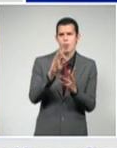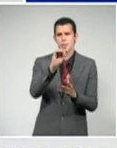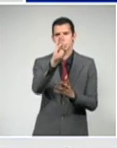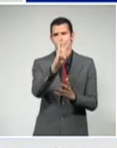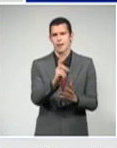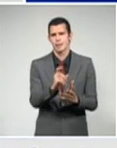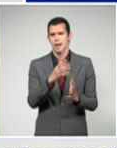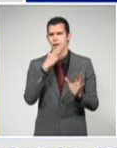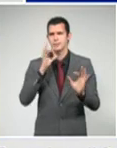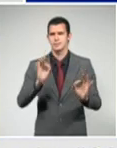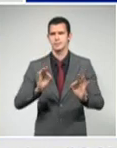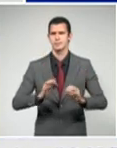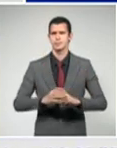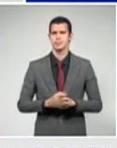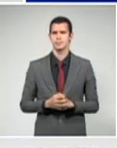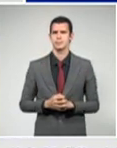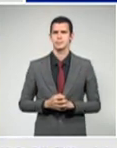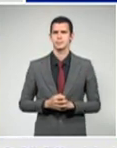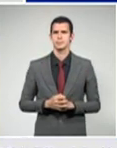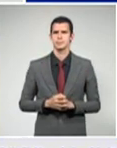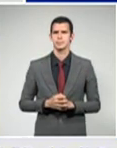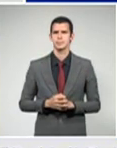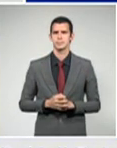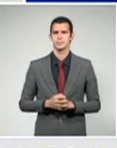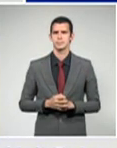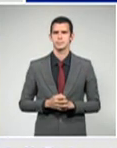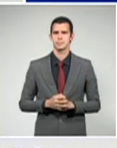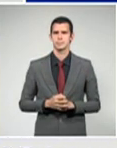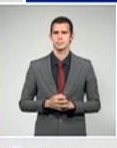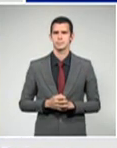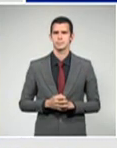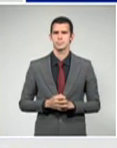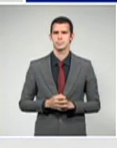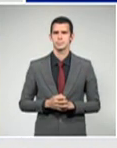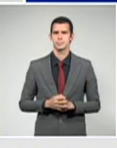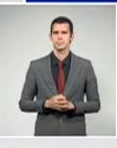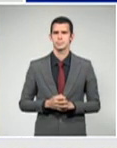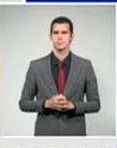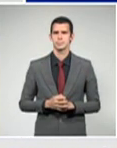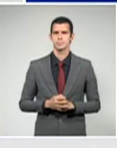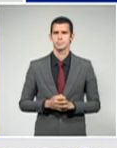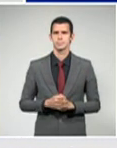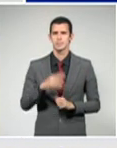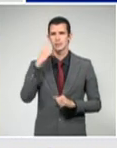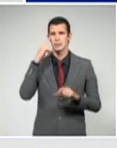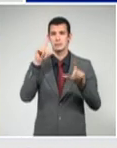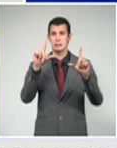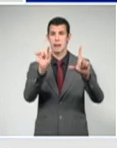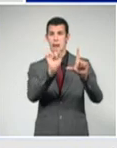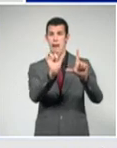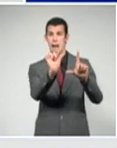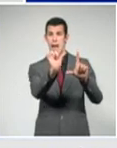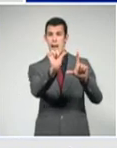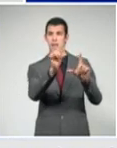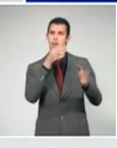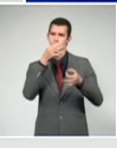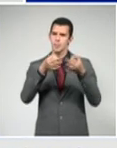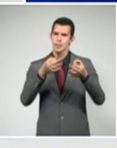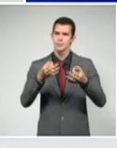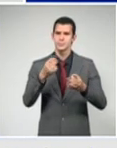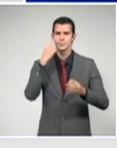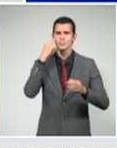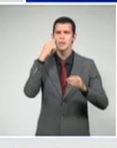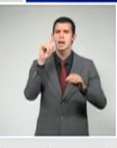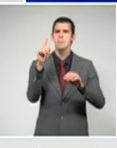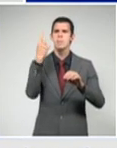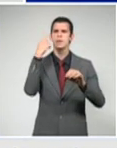explicar porque no se ve mucho, la primera curva es la estimación de los casos confirmados y las altas en Cuba, que van más o